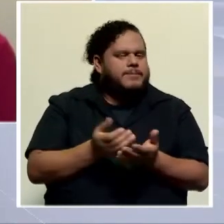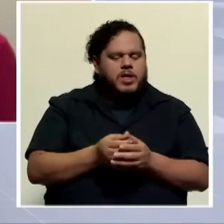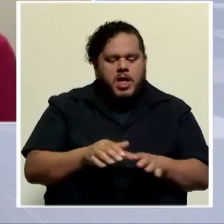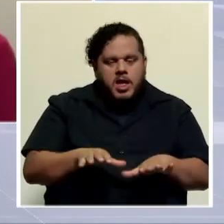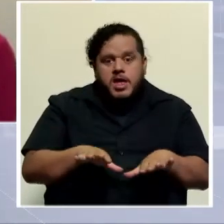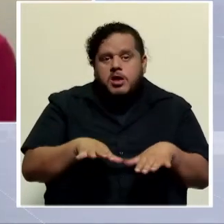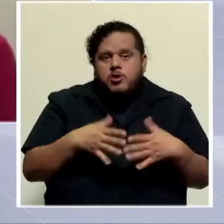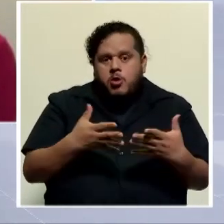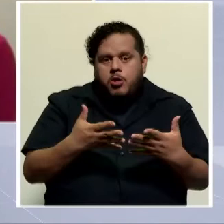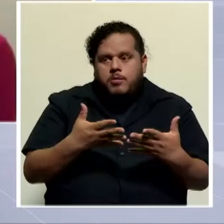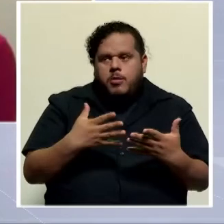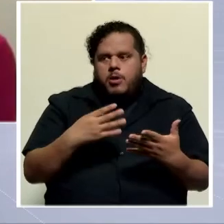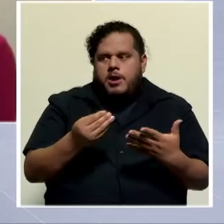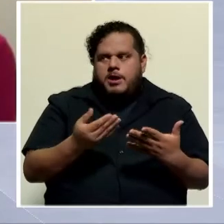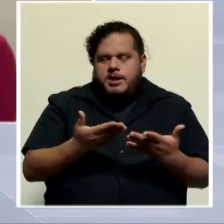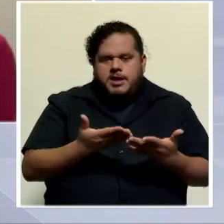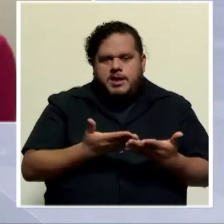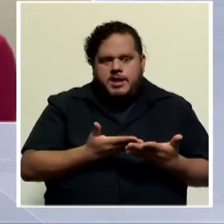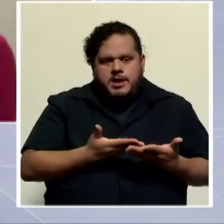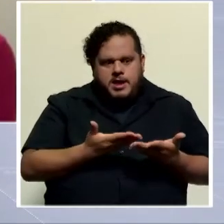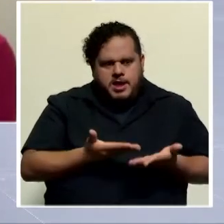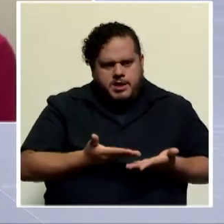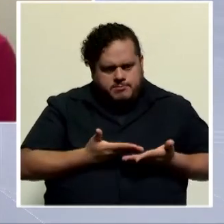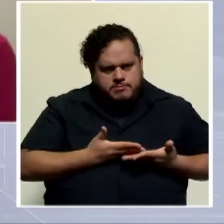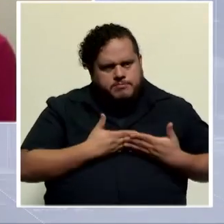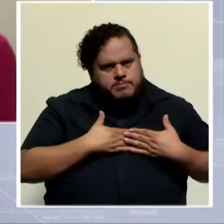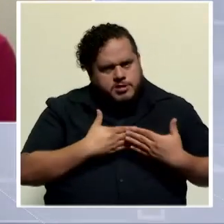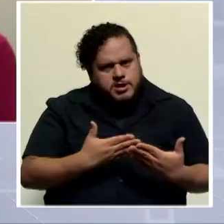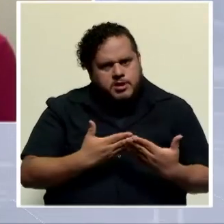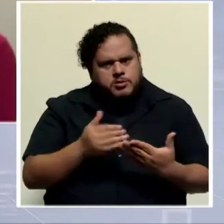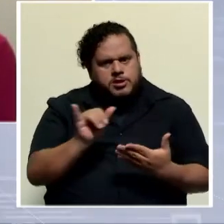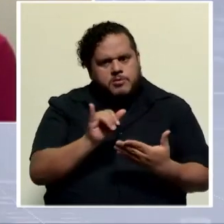y ofrecernos como laboratorio para